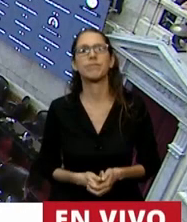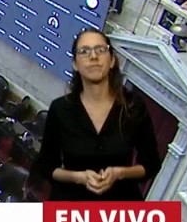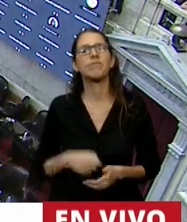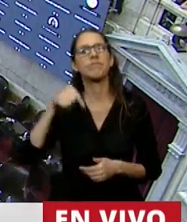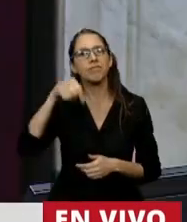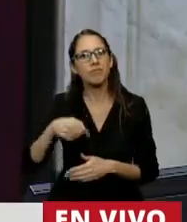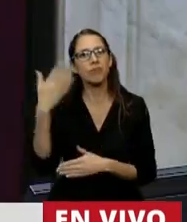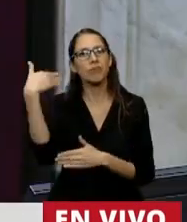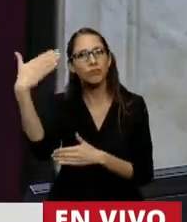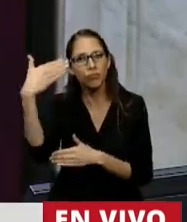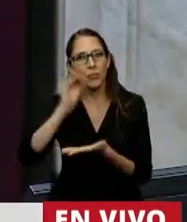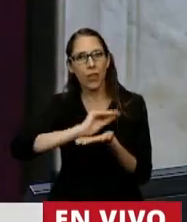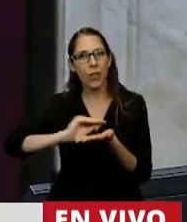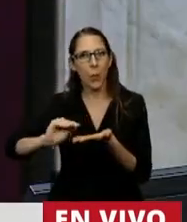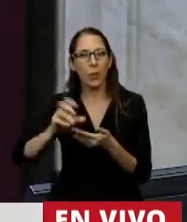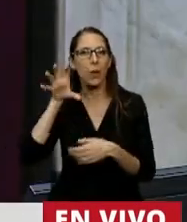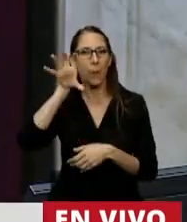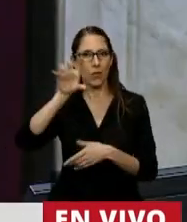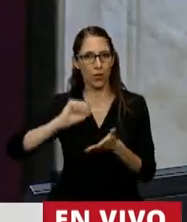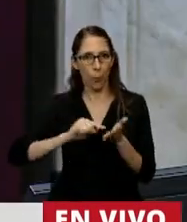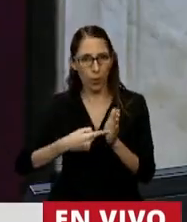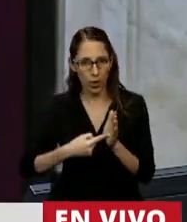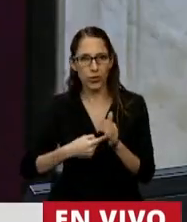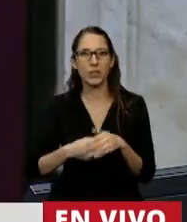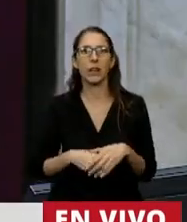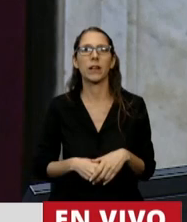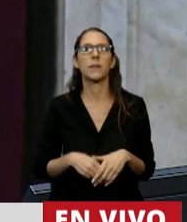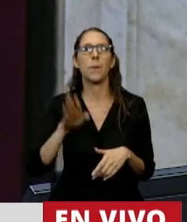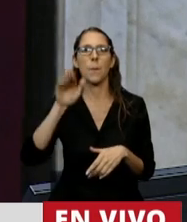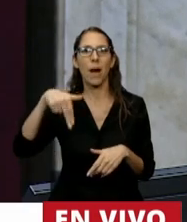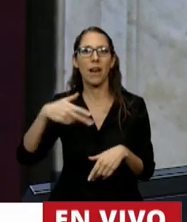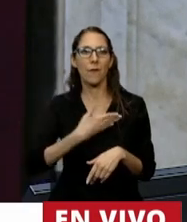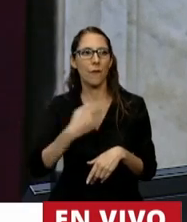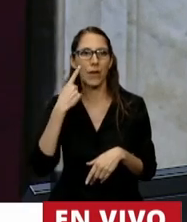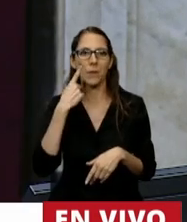En uso de la palabra, la diputada por la provincia de Buenos Aires, Karina Banfi.